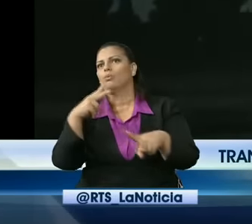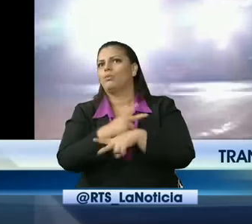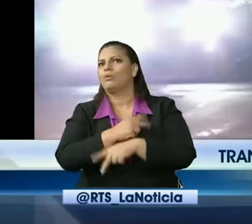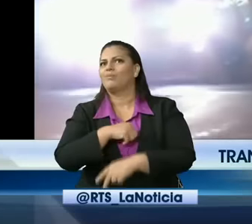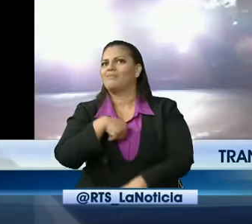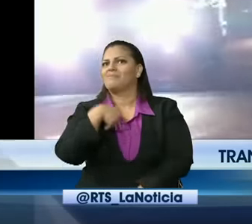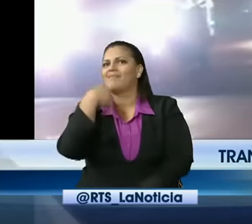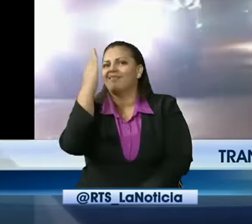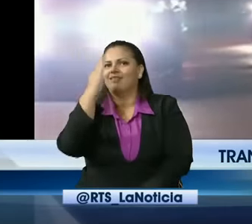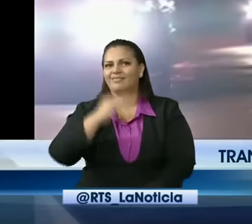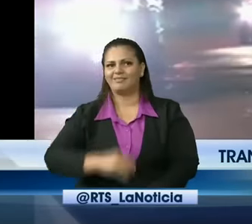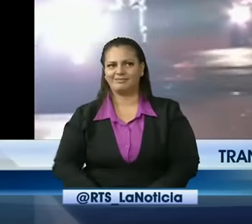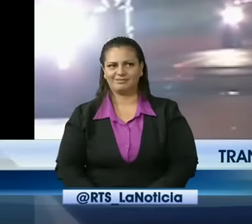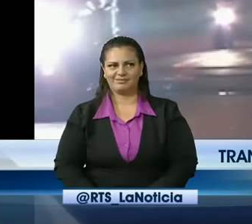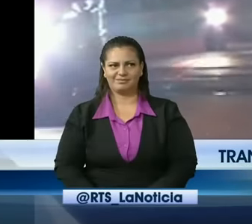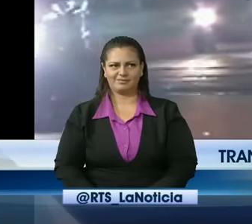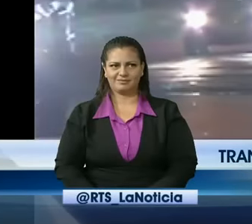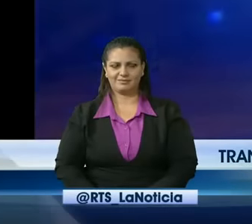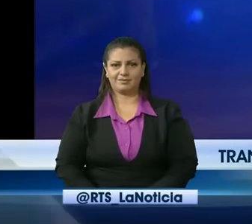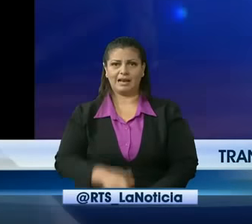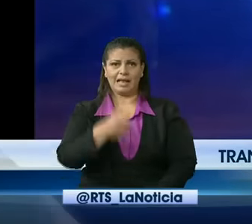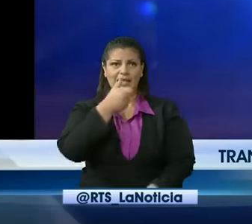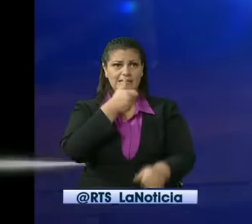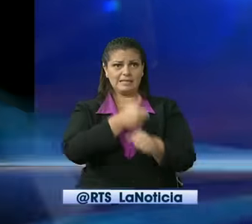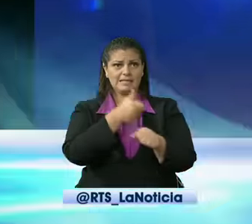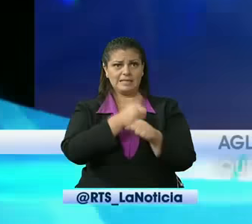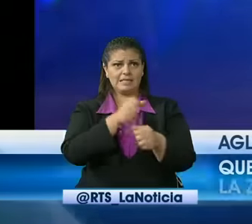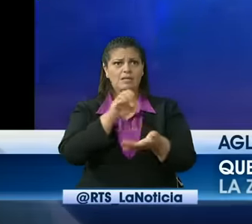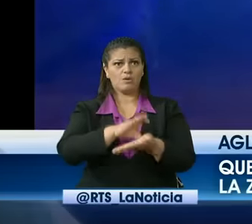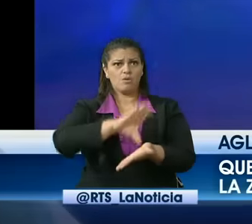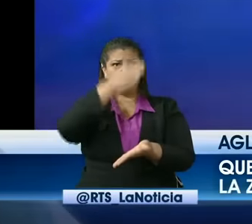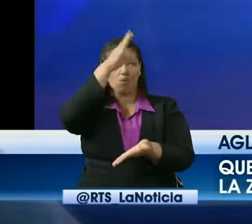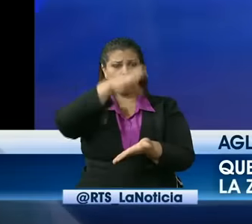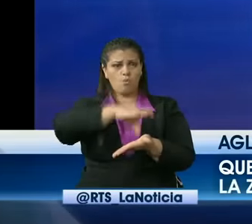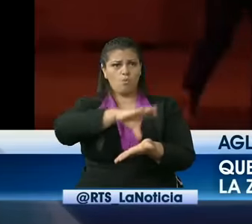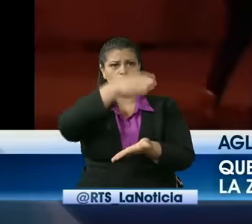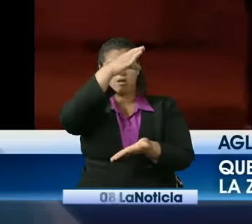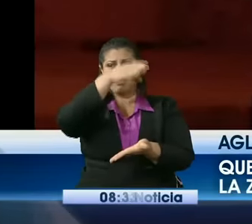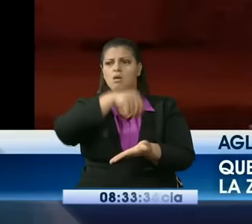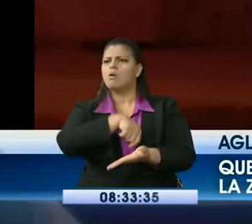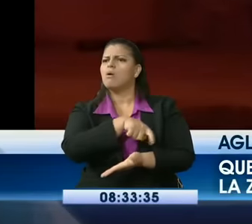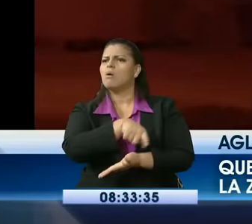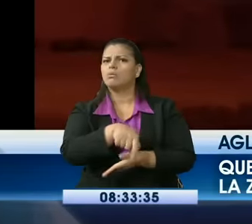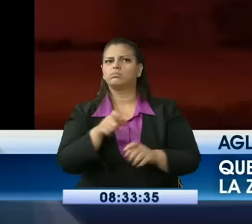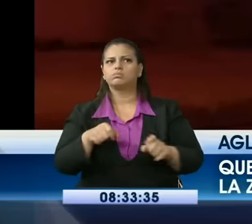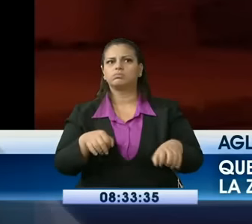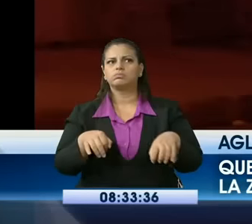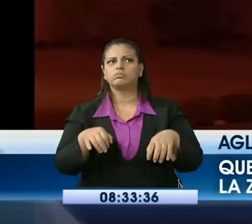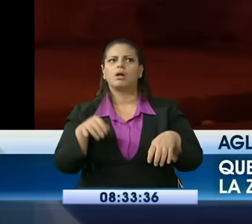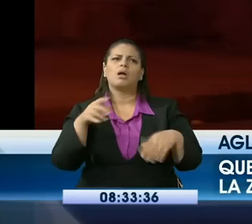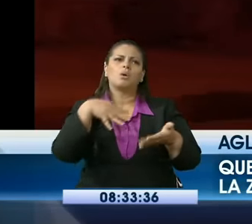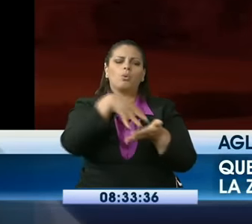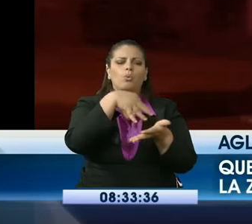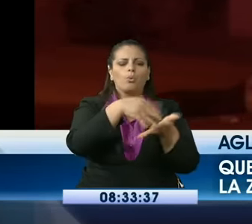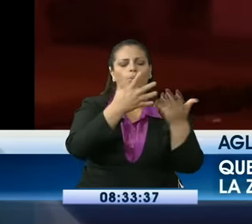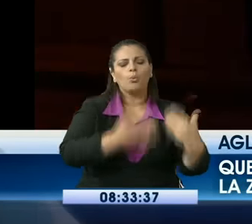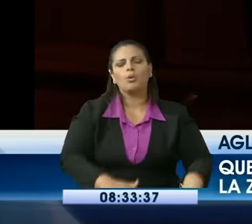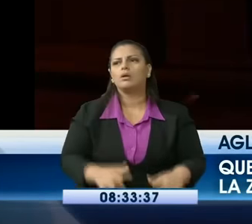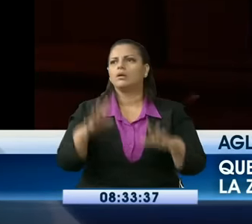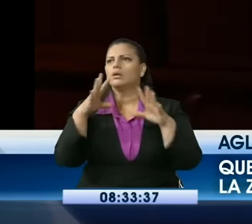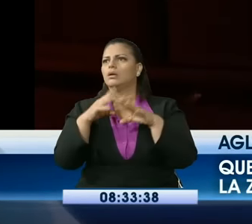oscuridad misma. Pero cercano al sitio existe también un centro educativo. Para muchos genera temor el hecho de salir en las noches, concluidas